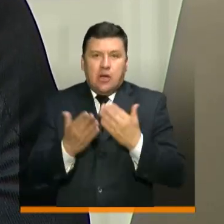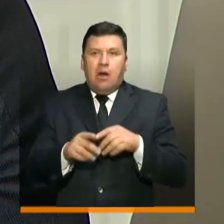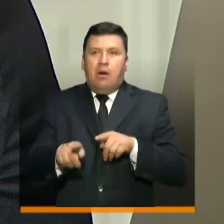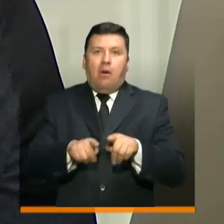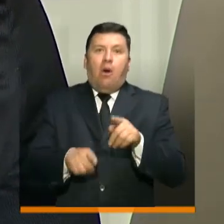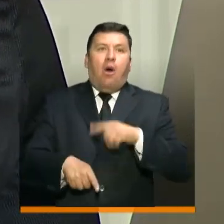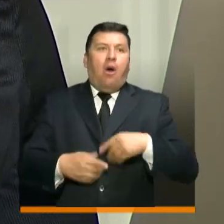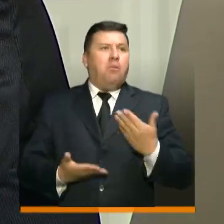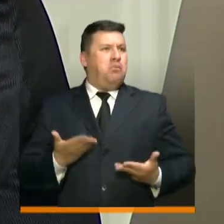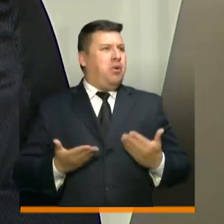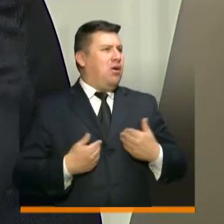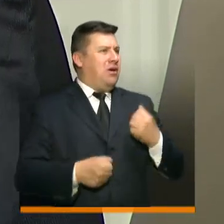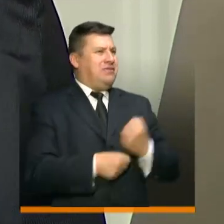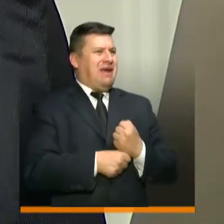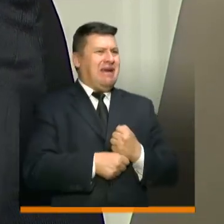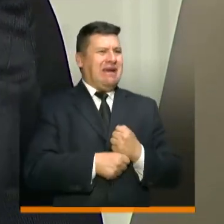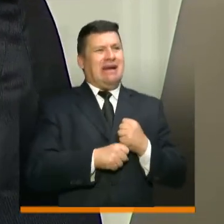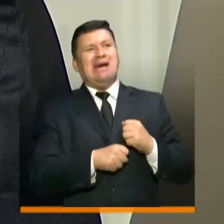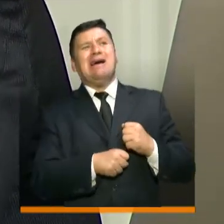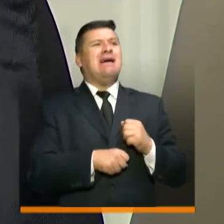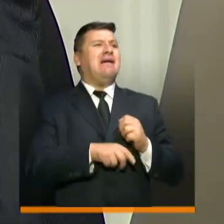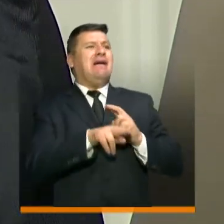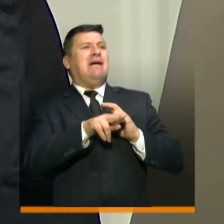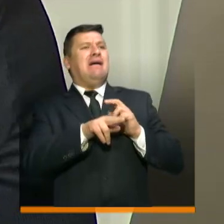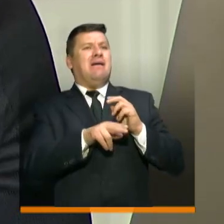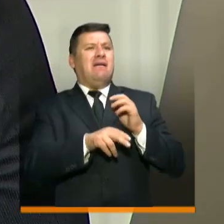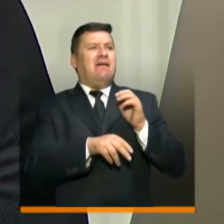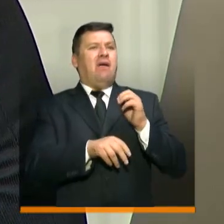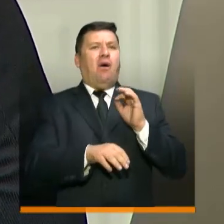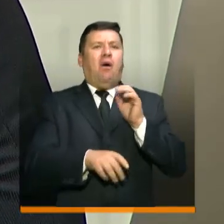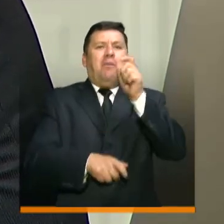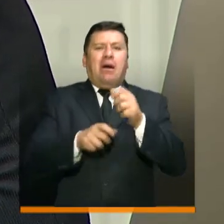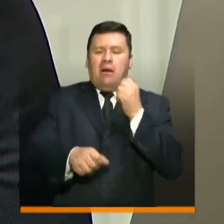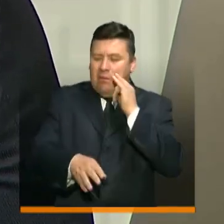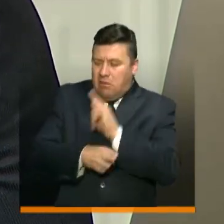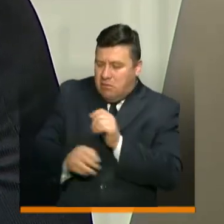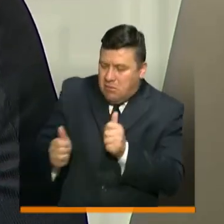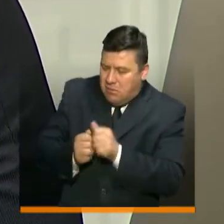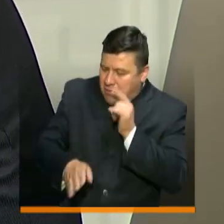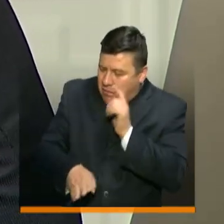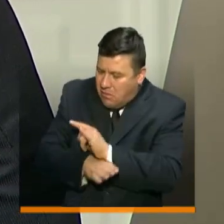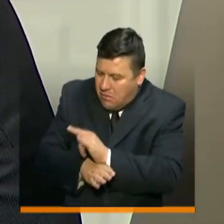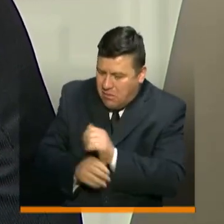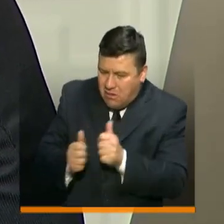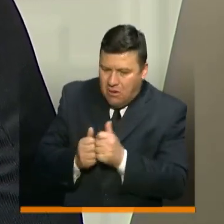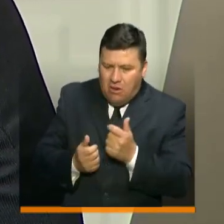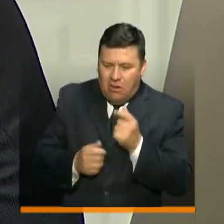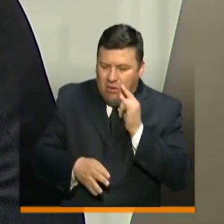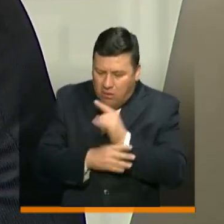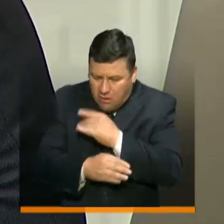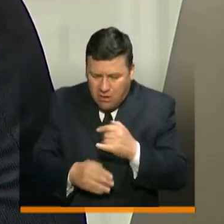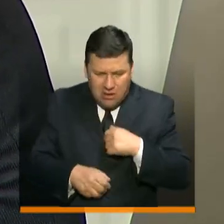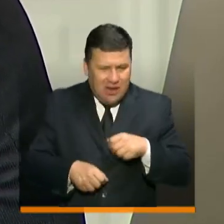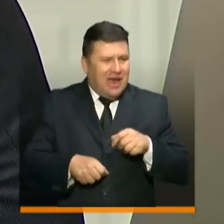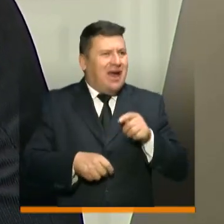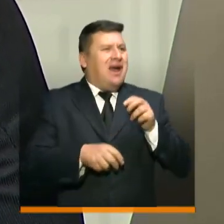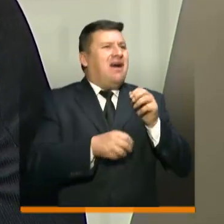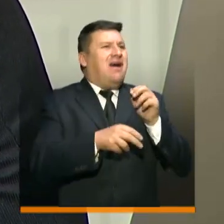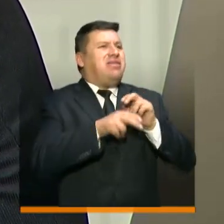la posibilidad de que los trabajadores, las personas que nos cuidan y los que entren en actividad económica para poder